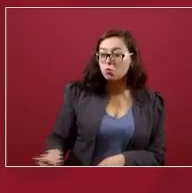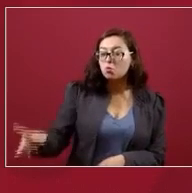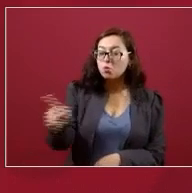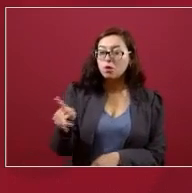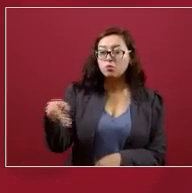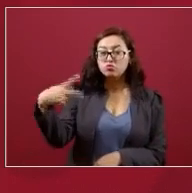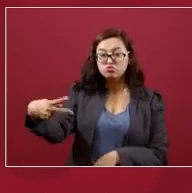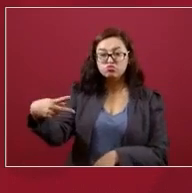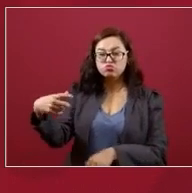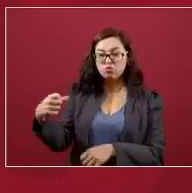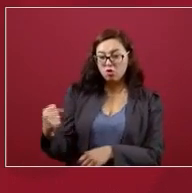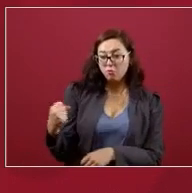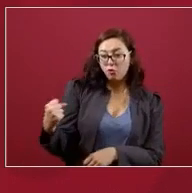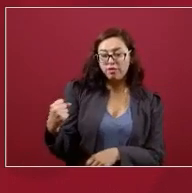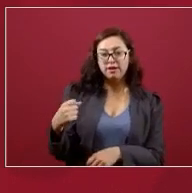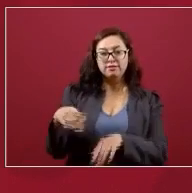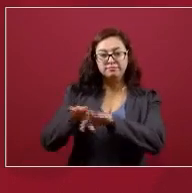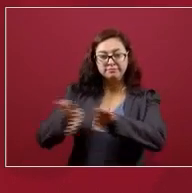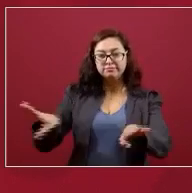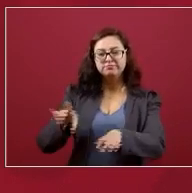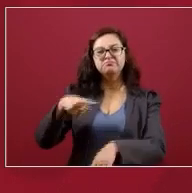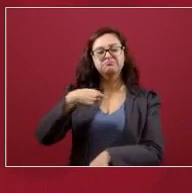que